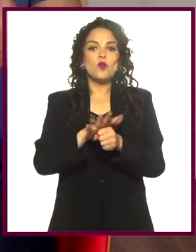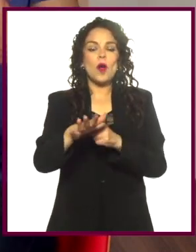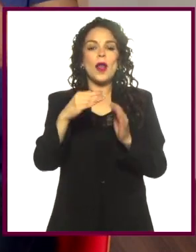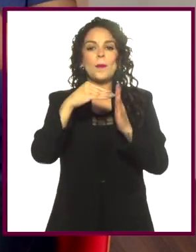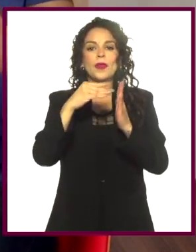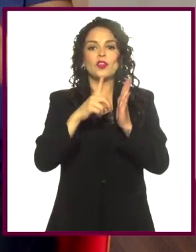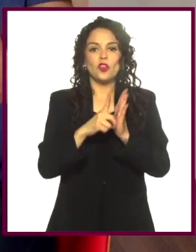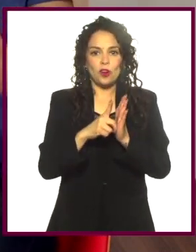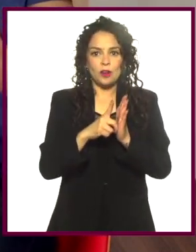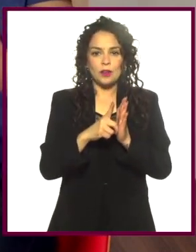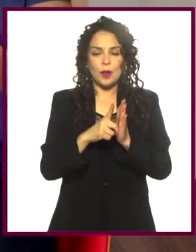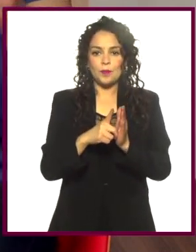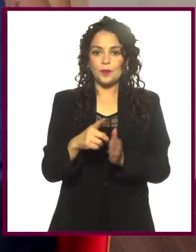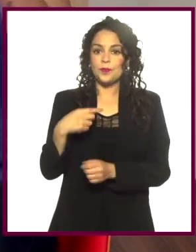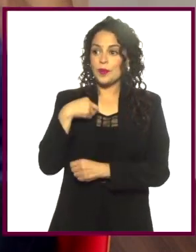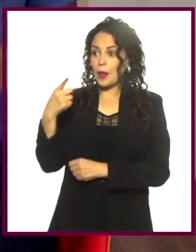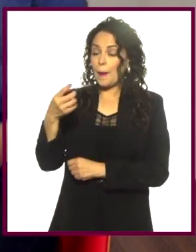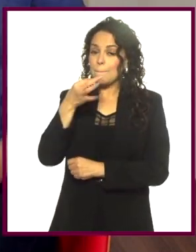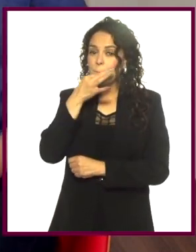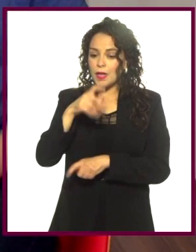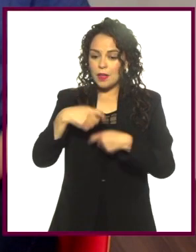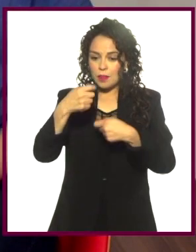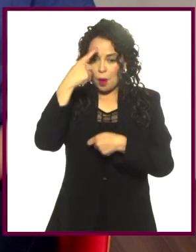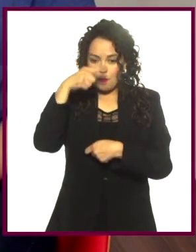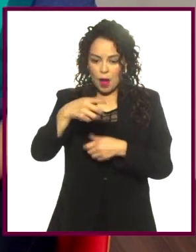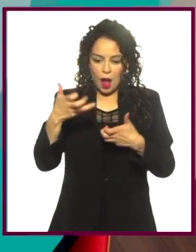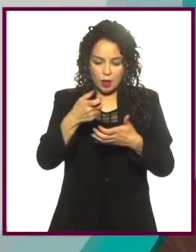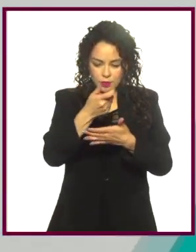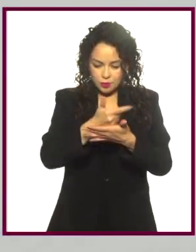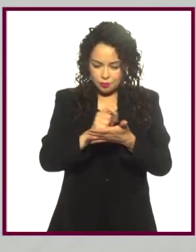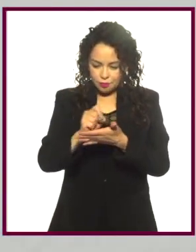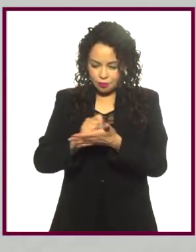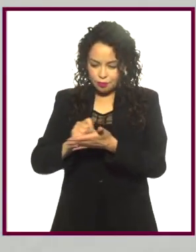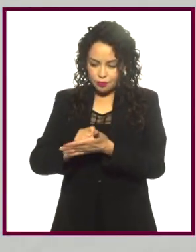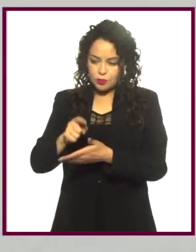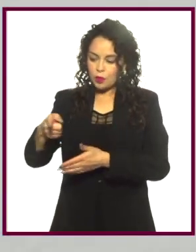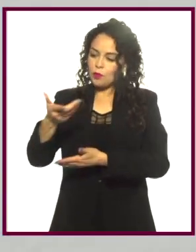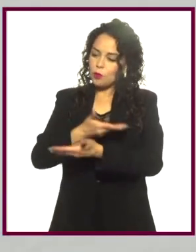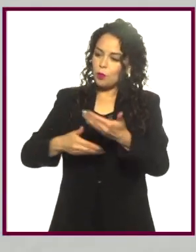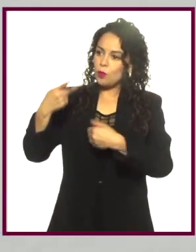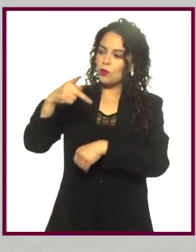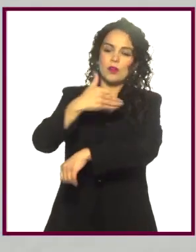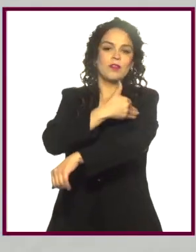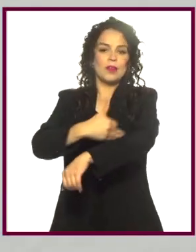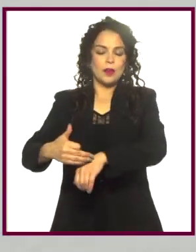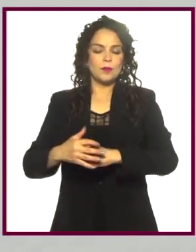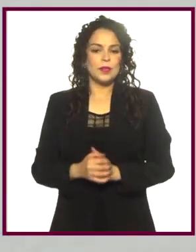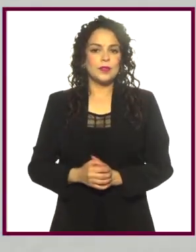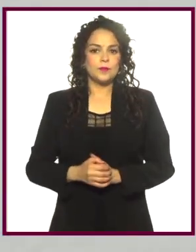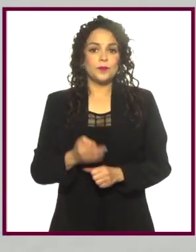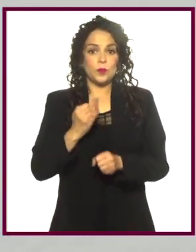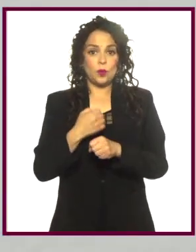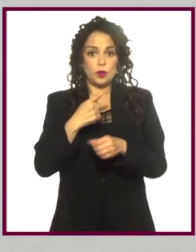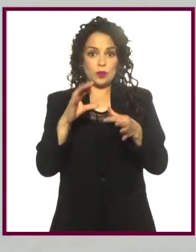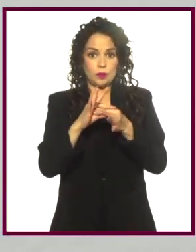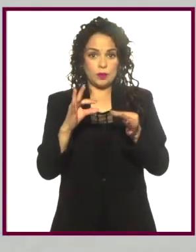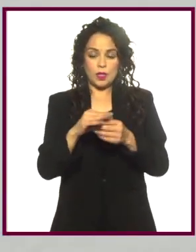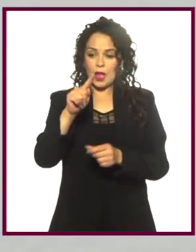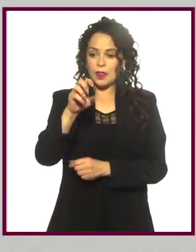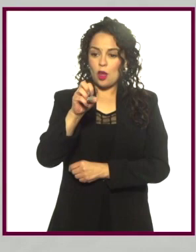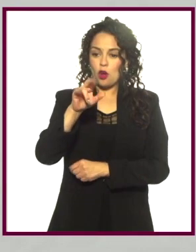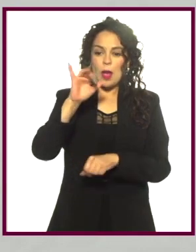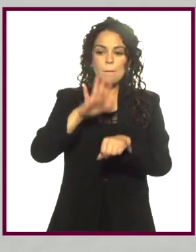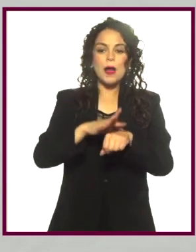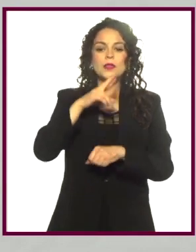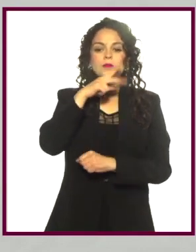unos minutos para que lo resuelvan y comenten en casa. Instrucciones. Relaciona las situaciones con la teoría que mejor la